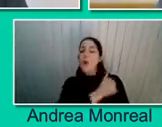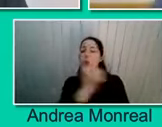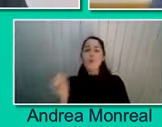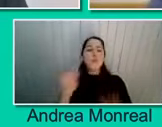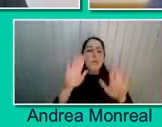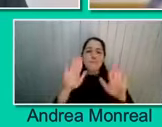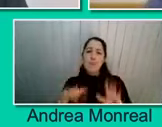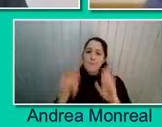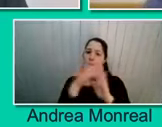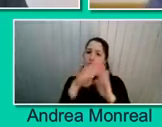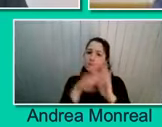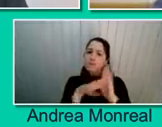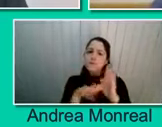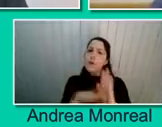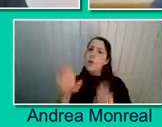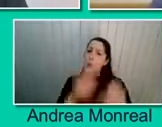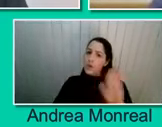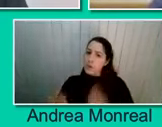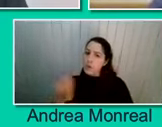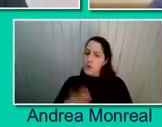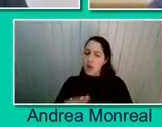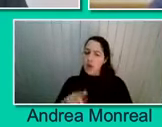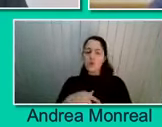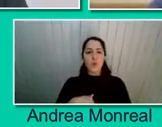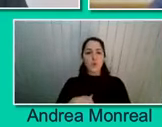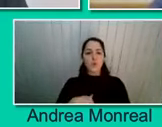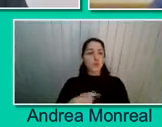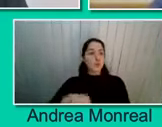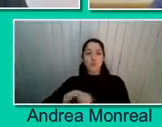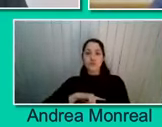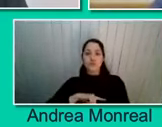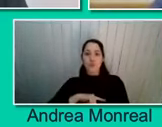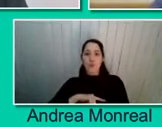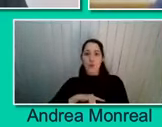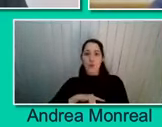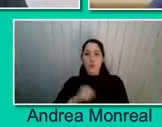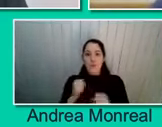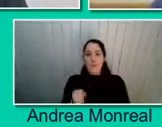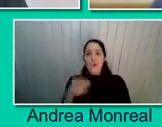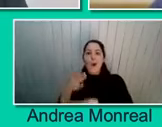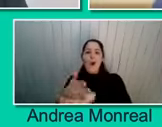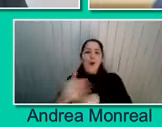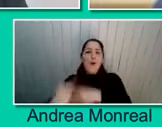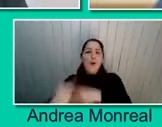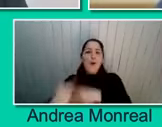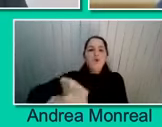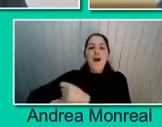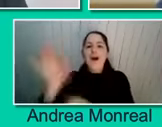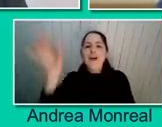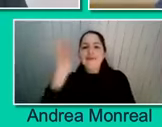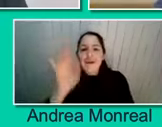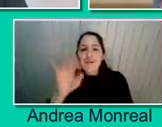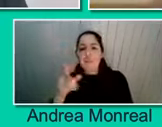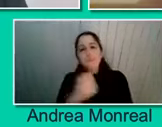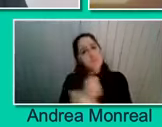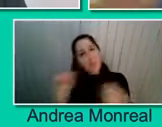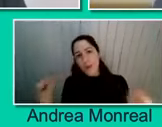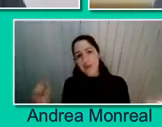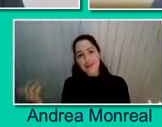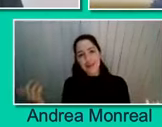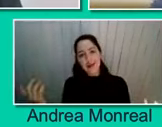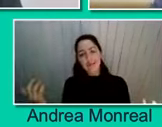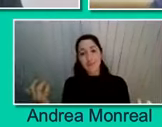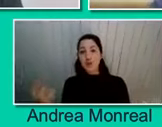del grupo de laboratorio puede, por ejemplo, juntarse a jugar una pichanga el sábado, por mucho que la región haya entrado en esta fase